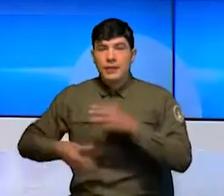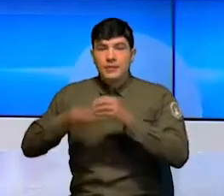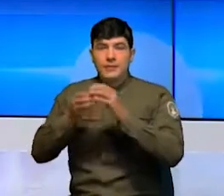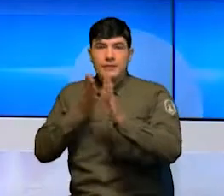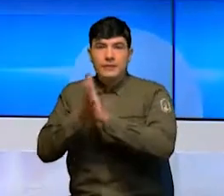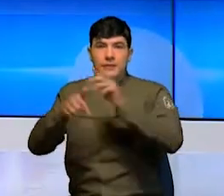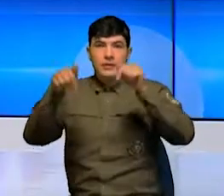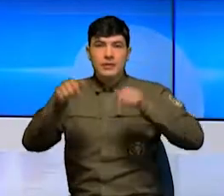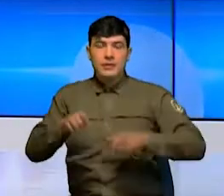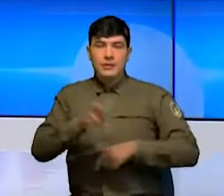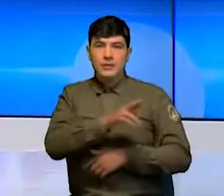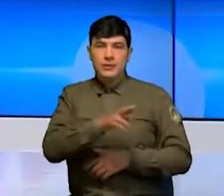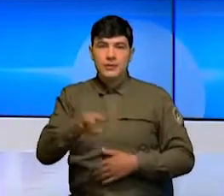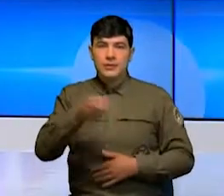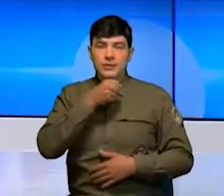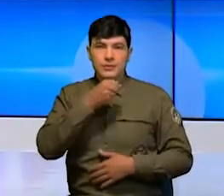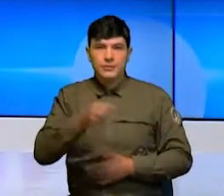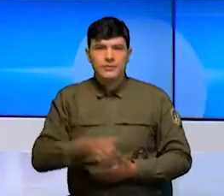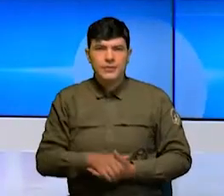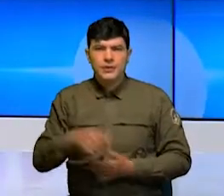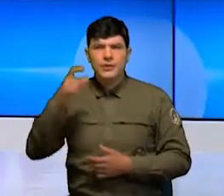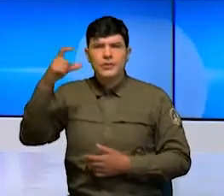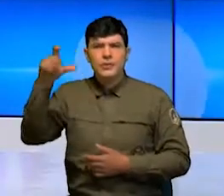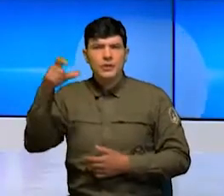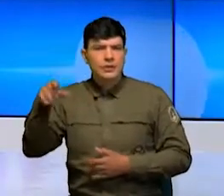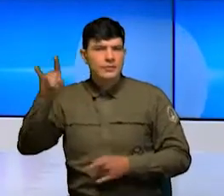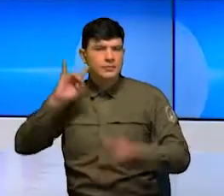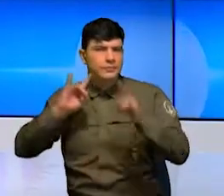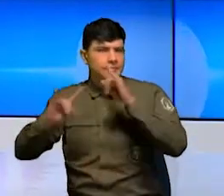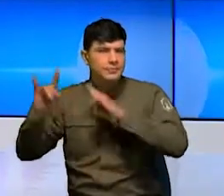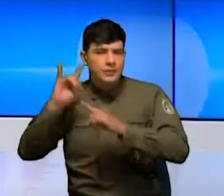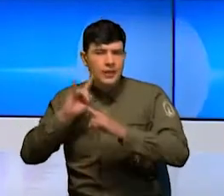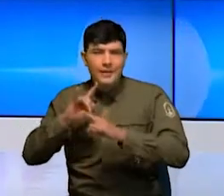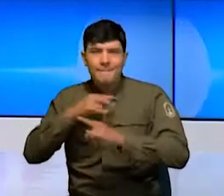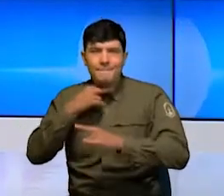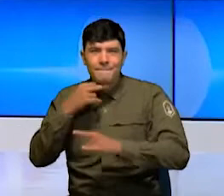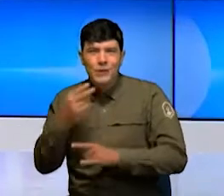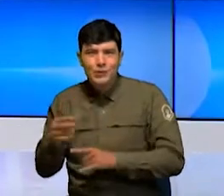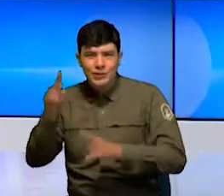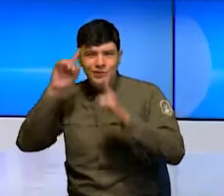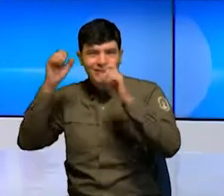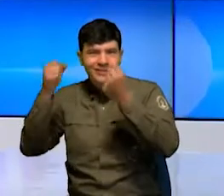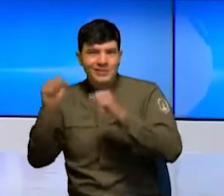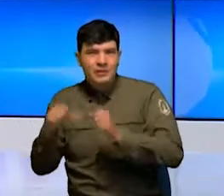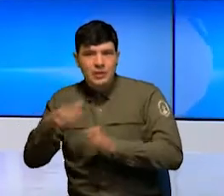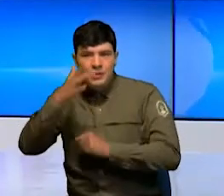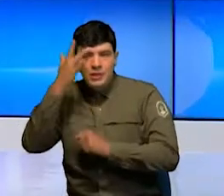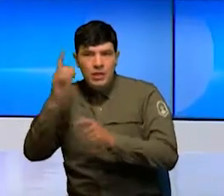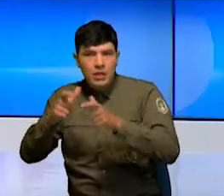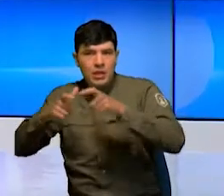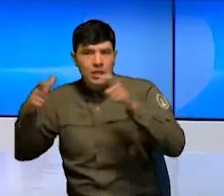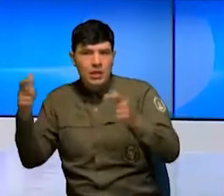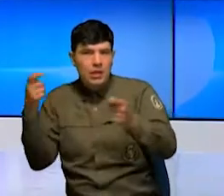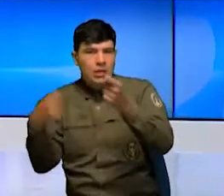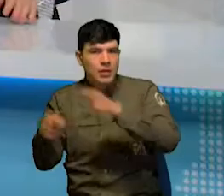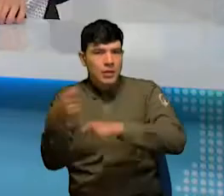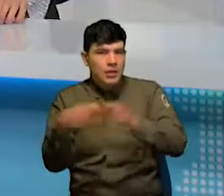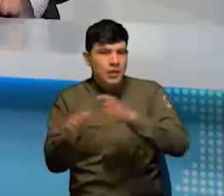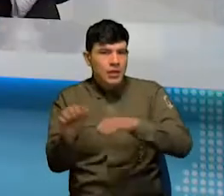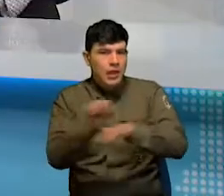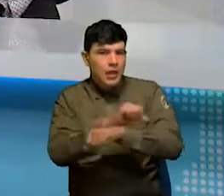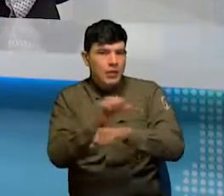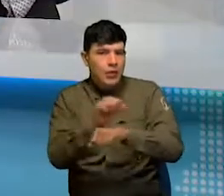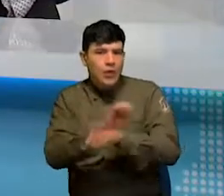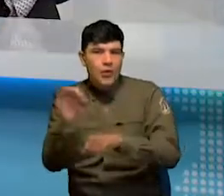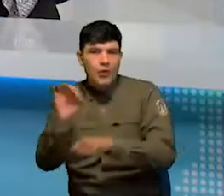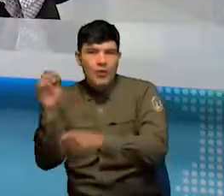Y en Cúcuta comienzan a escucharse voces de la preocupación ante un sorpresivo aumento de negocios de compra y venta de vehículos con placas venezolanas.